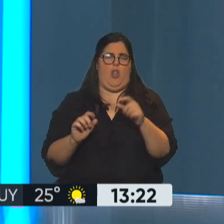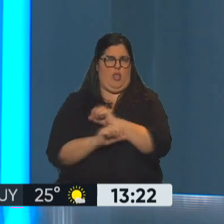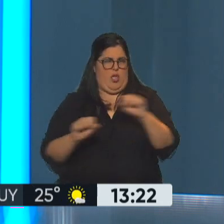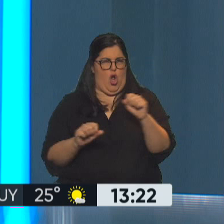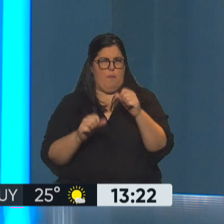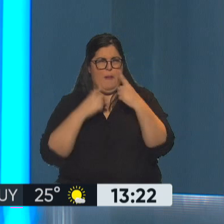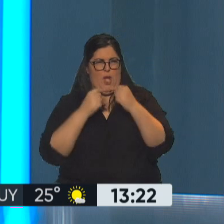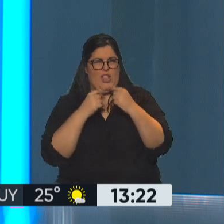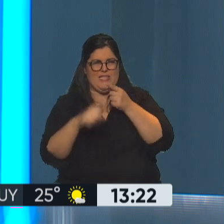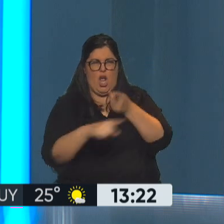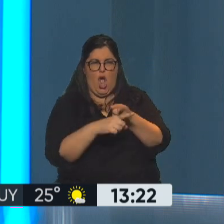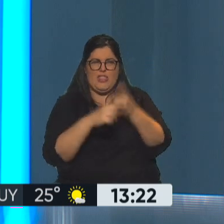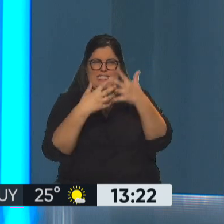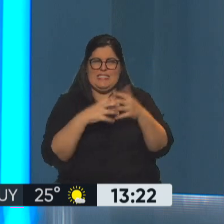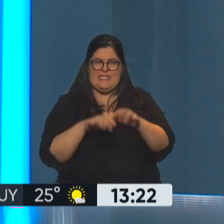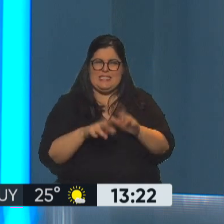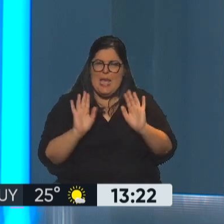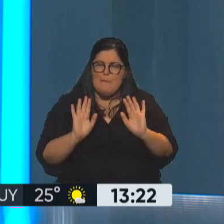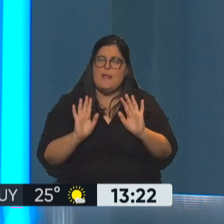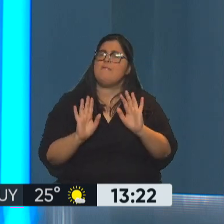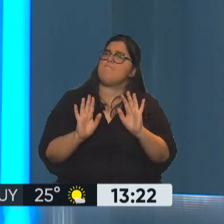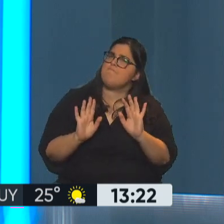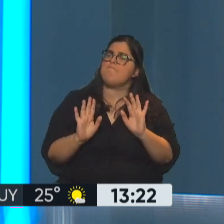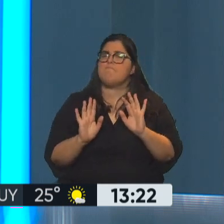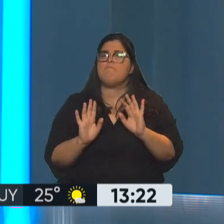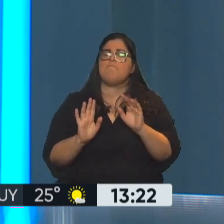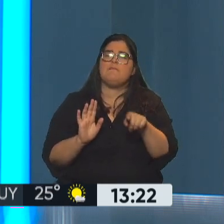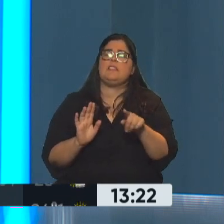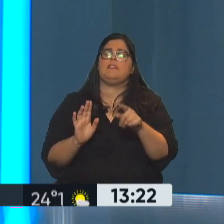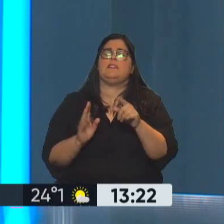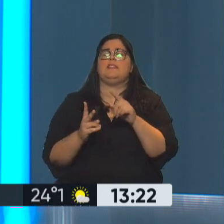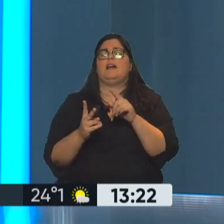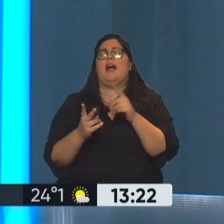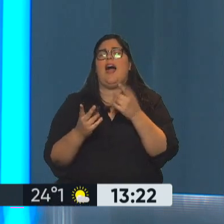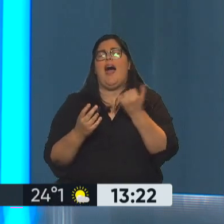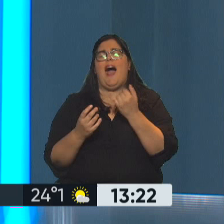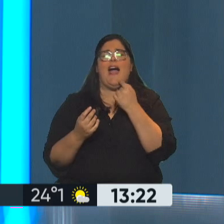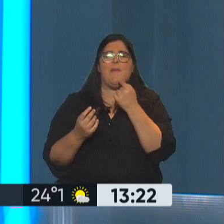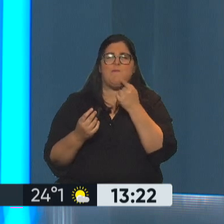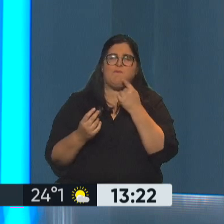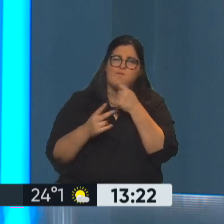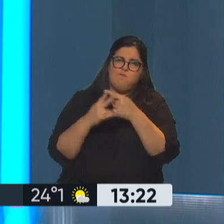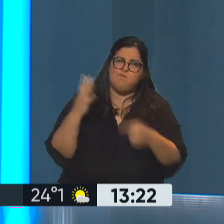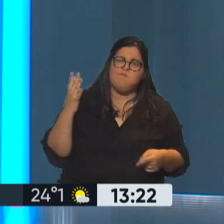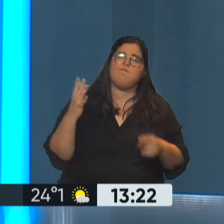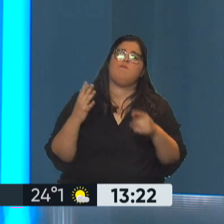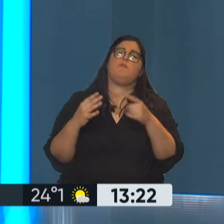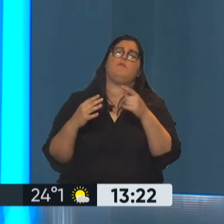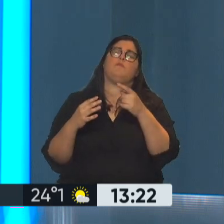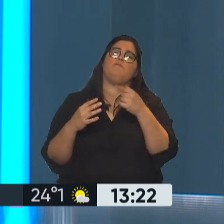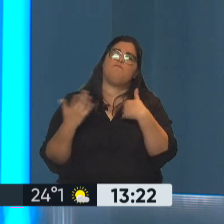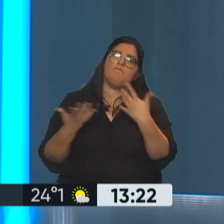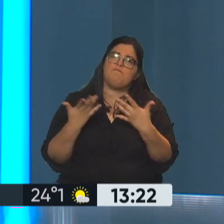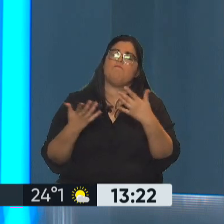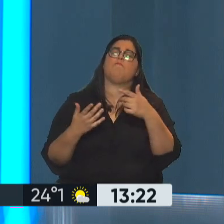bueno, eso, la gran tensión es esa. Hay algunas preguntas que están en el aire y que van a